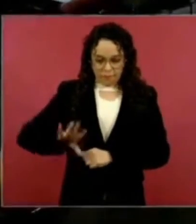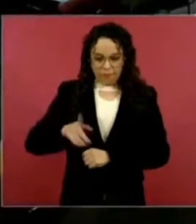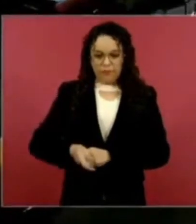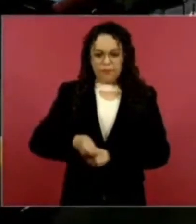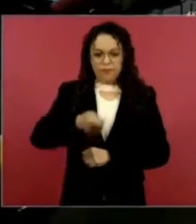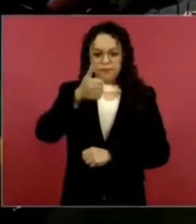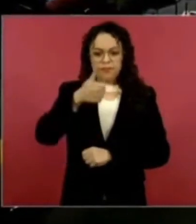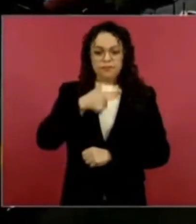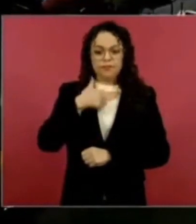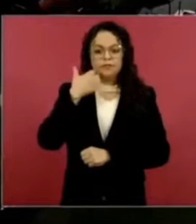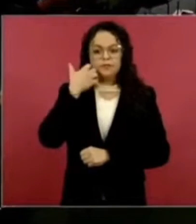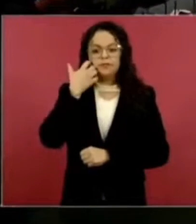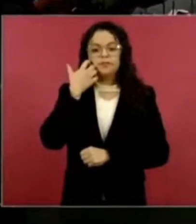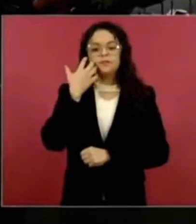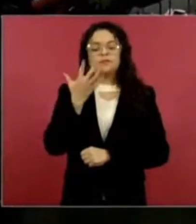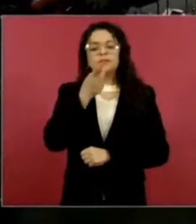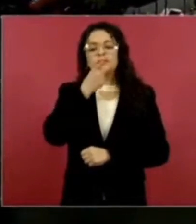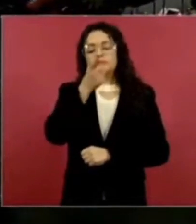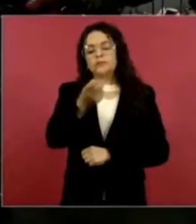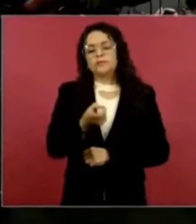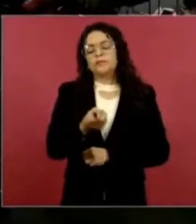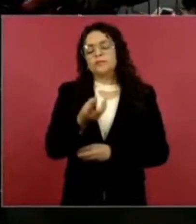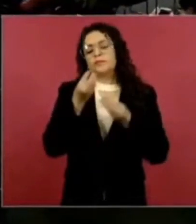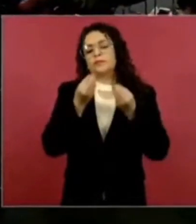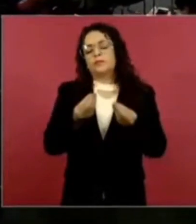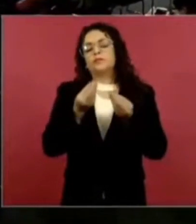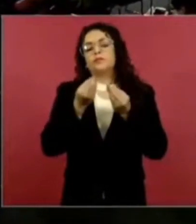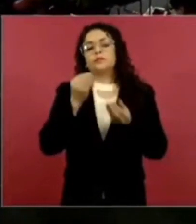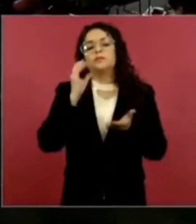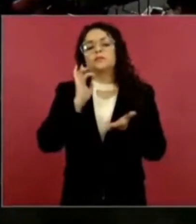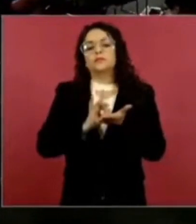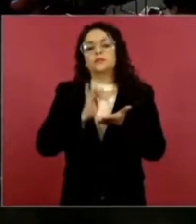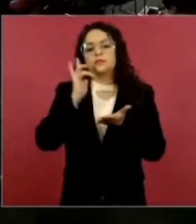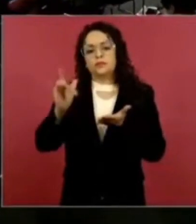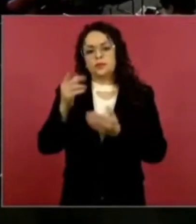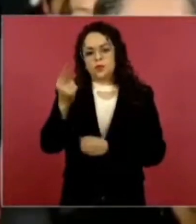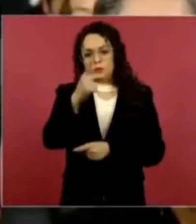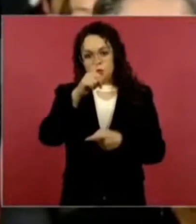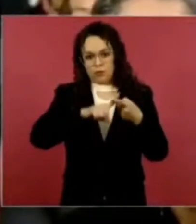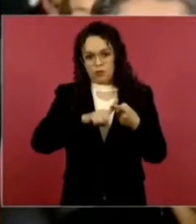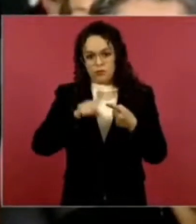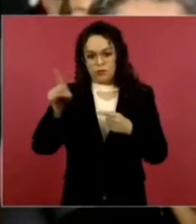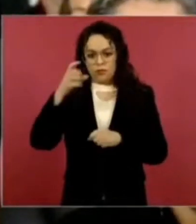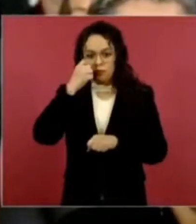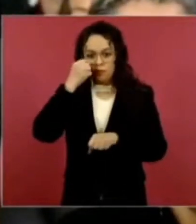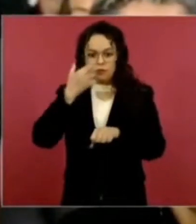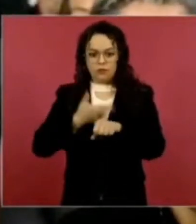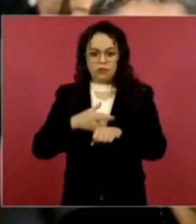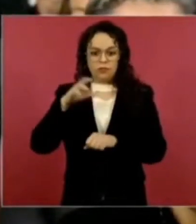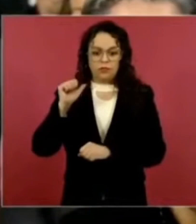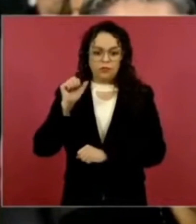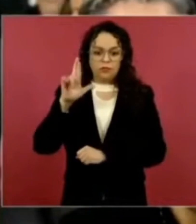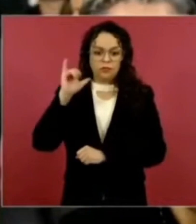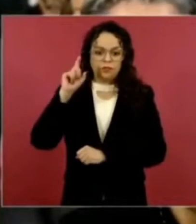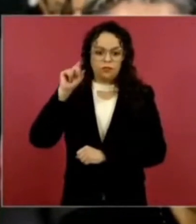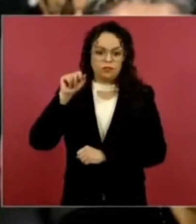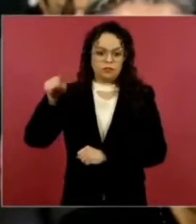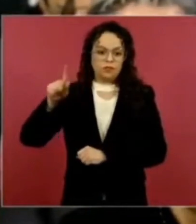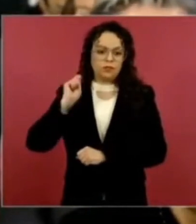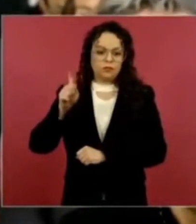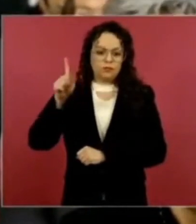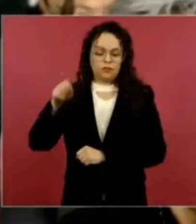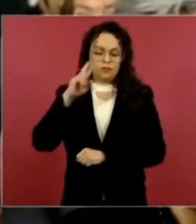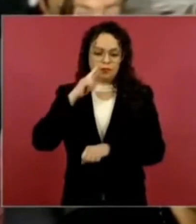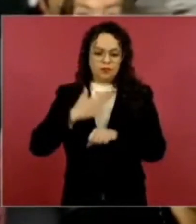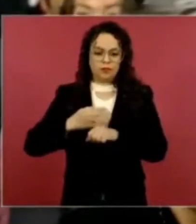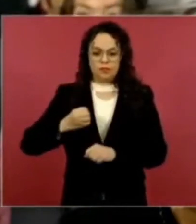con mi tarea, quiero agradecerle a usted y a la secretaria de Bienestar, Ariadna, pues, y al pueblo de